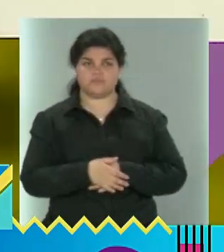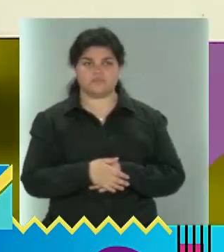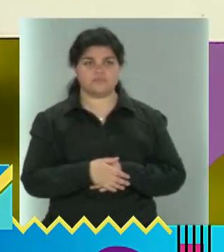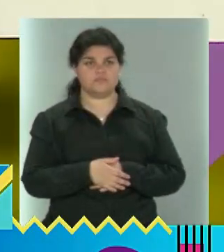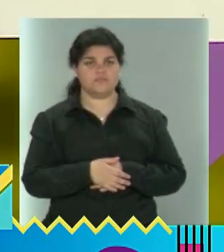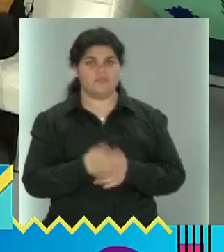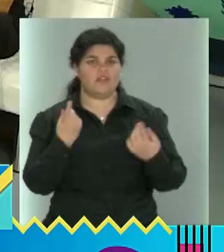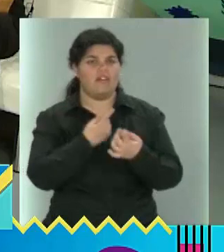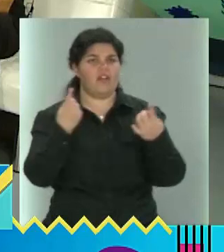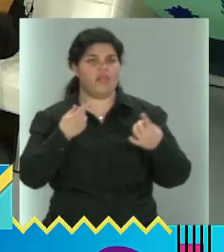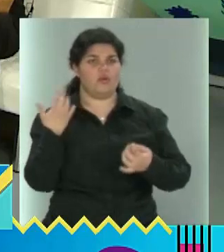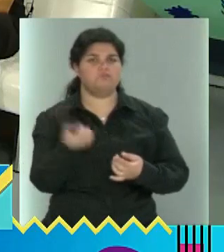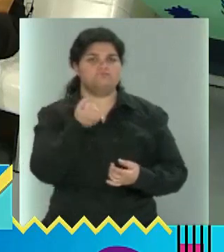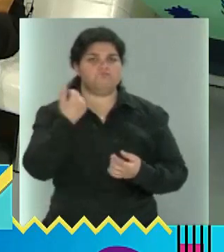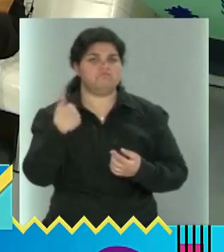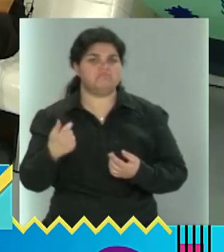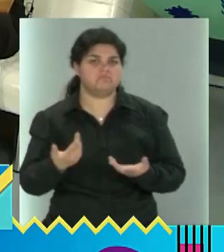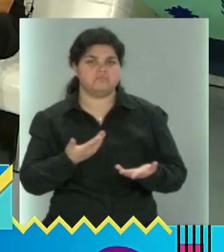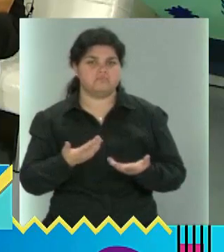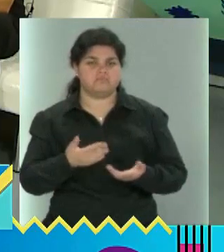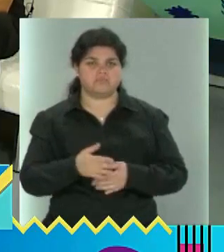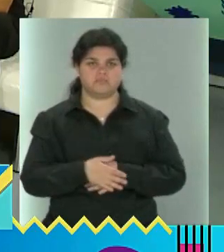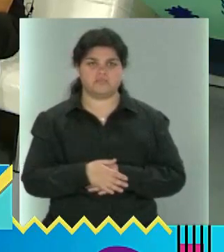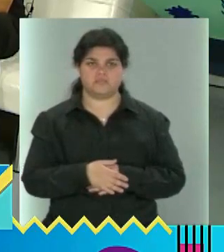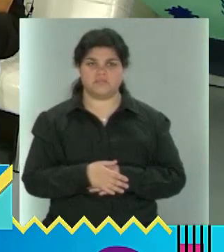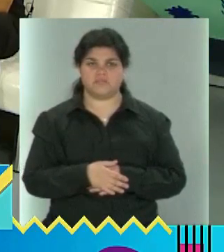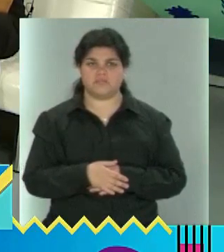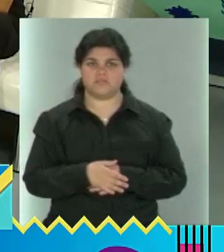lucha interna? ¿Qué dirían?